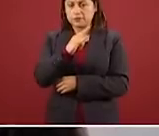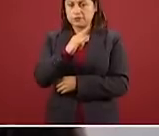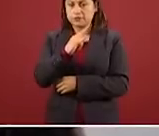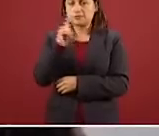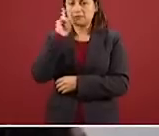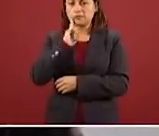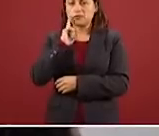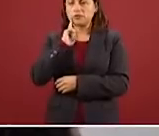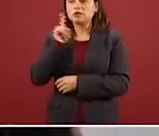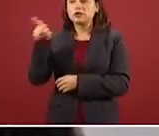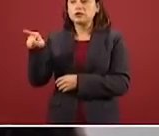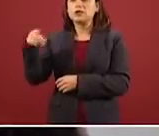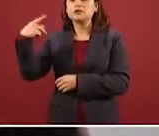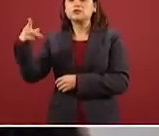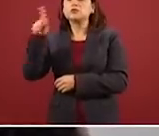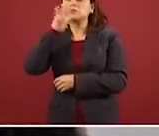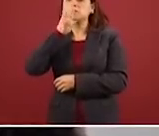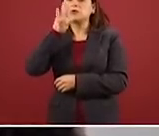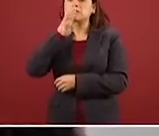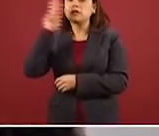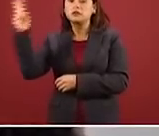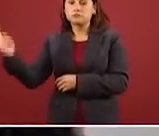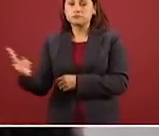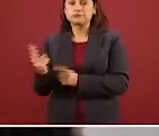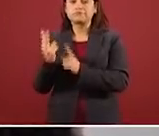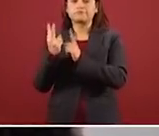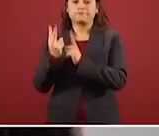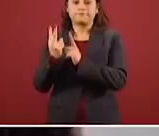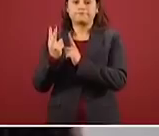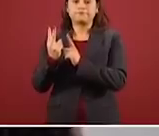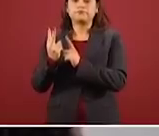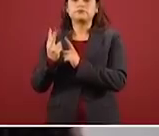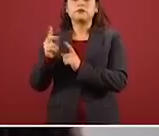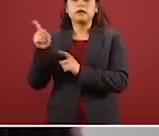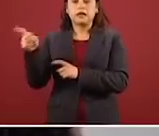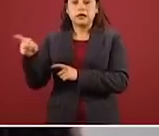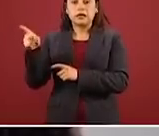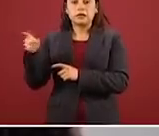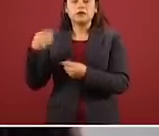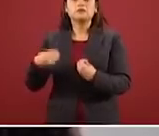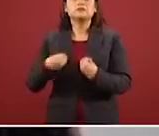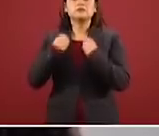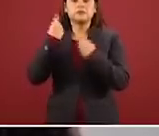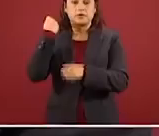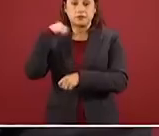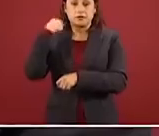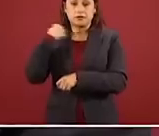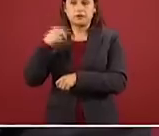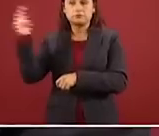con su mamá a Acapulco, son de Tabasco, y